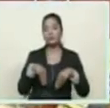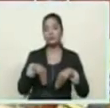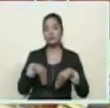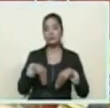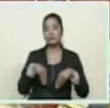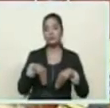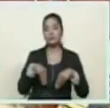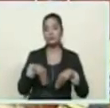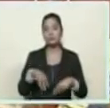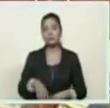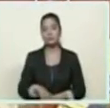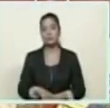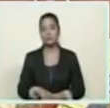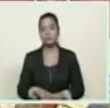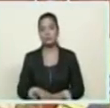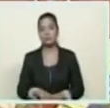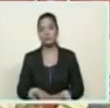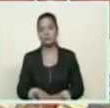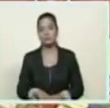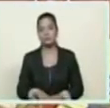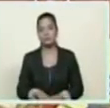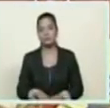trocha y mocha